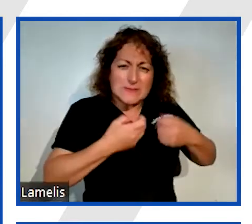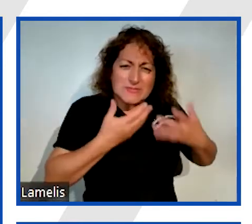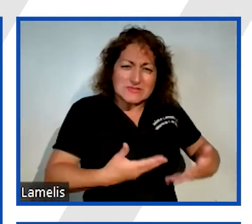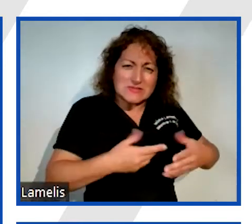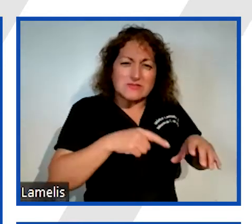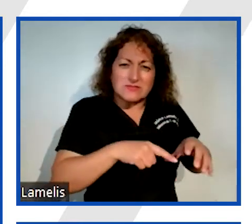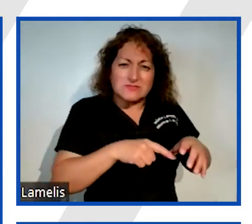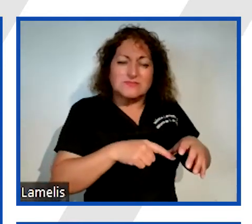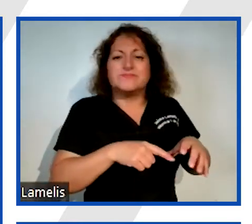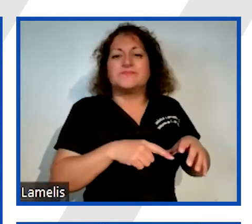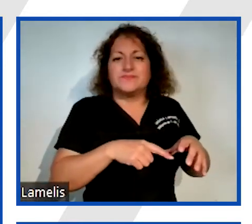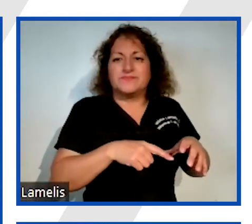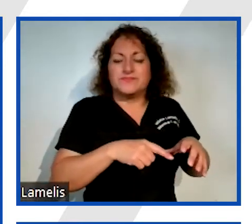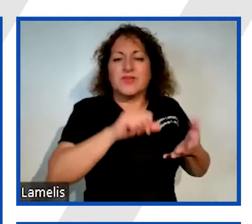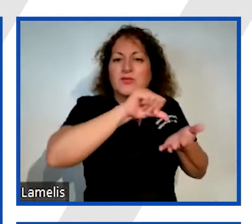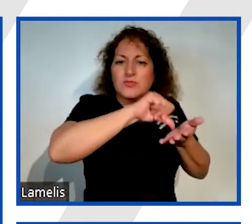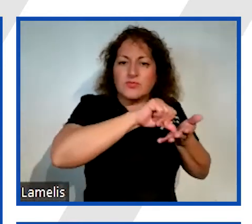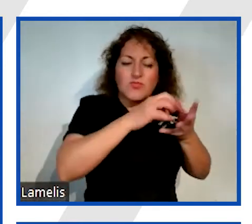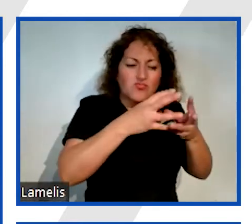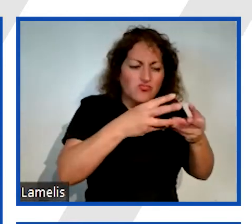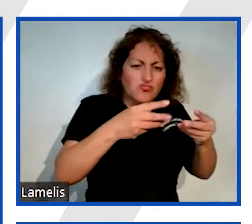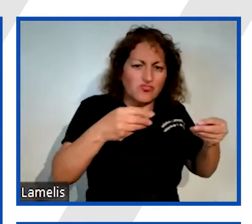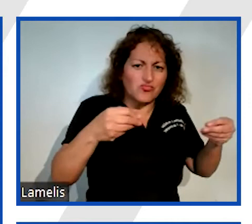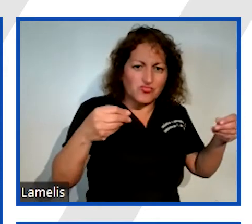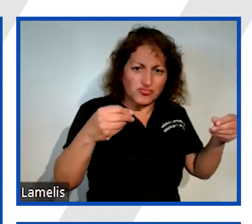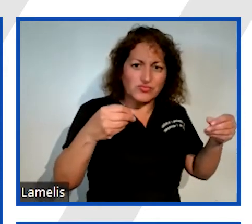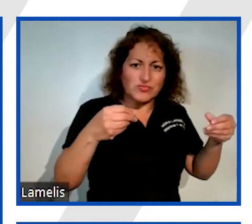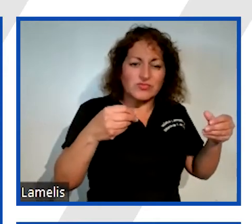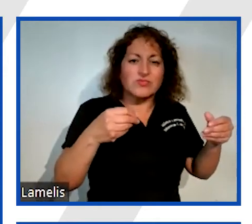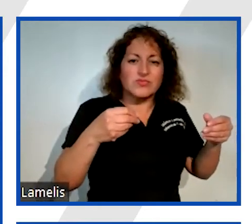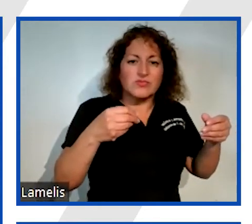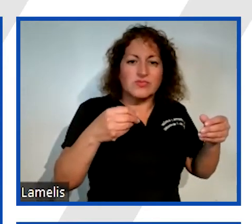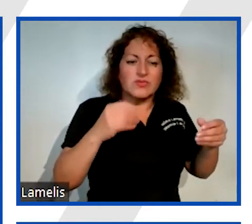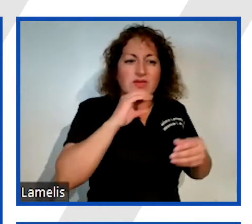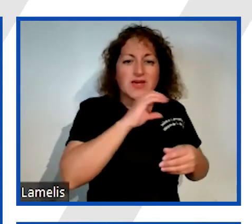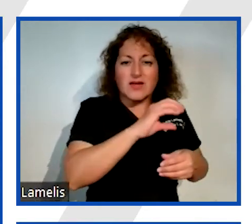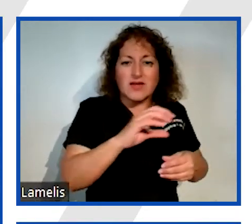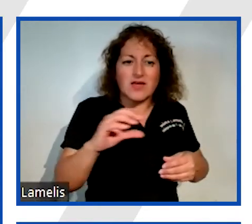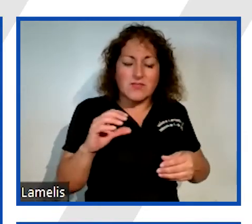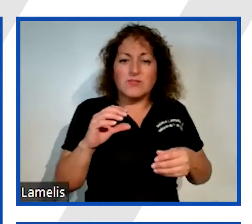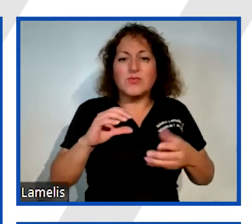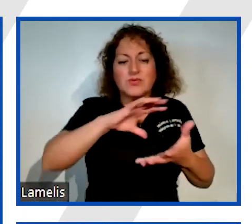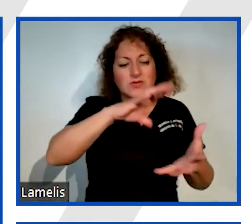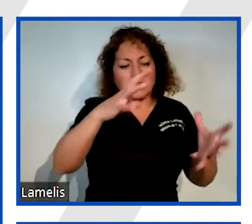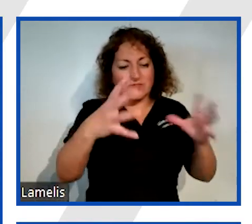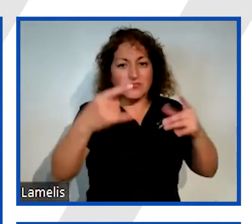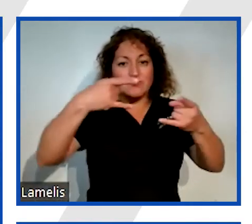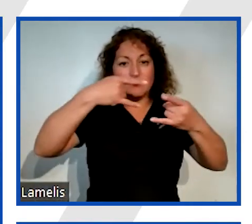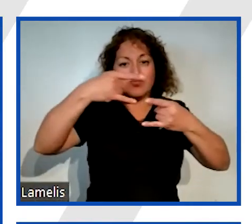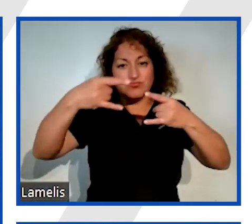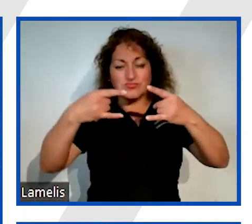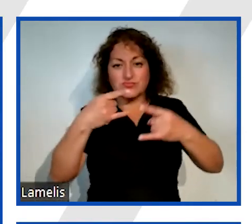que el núcleo de la tierra se derritiera e hiciera el campo geomagnético que es el campo que tenemos que tenemos actualmente verdad